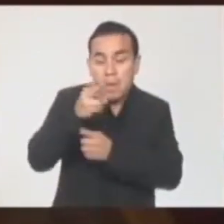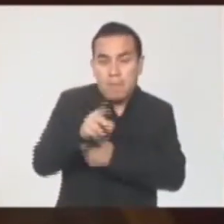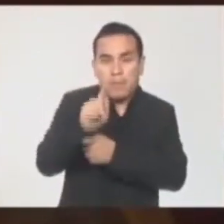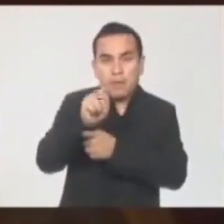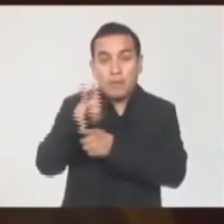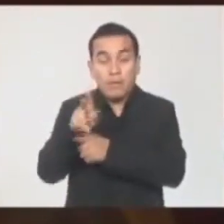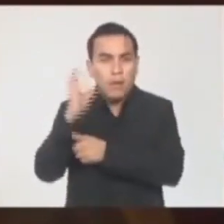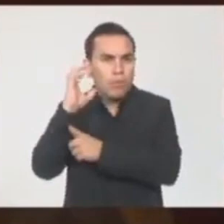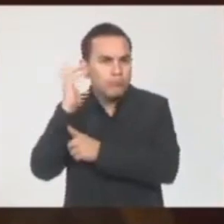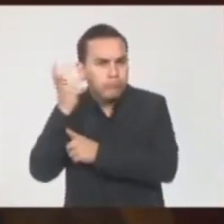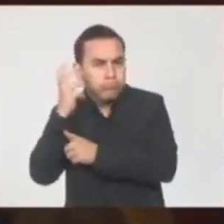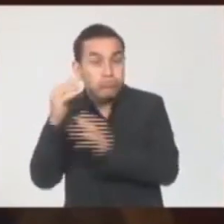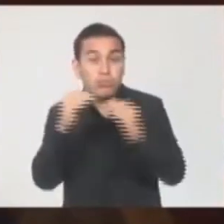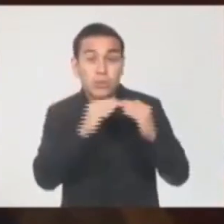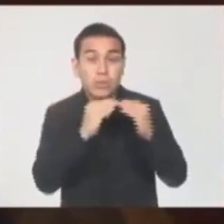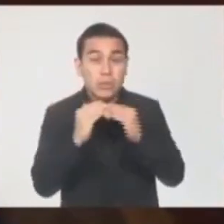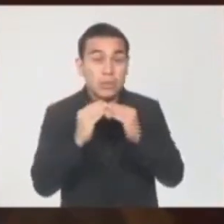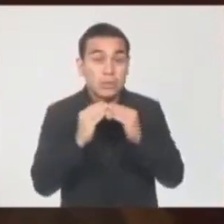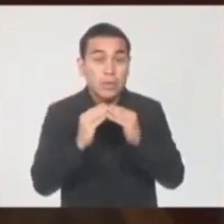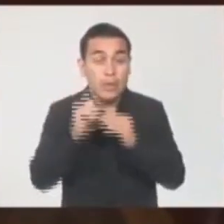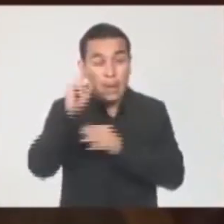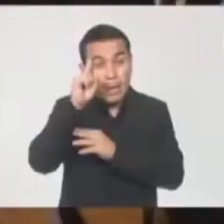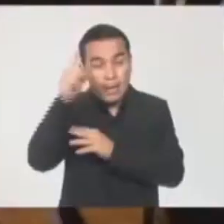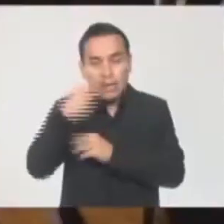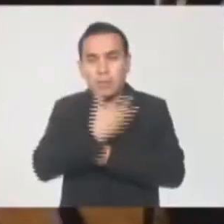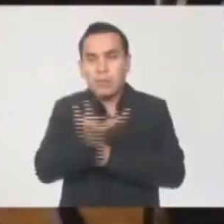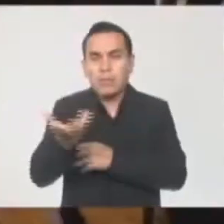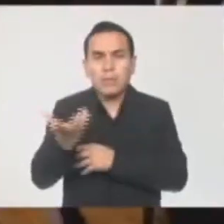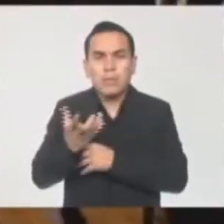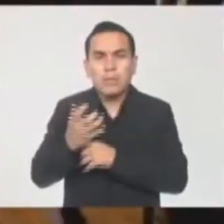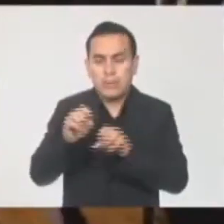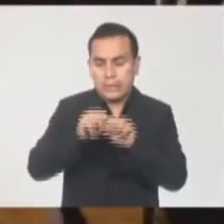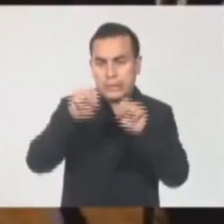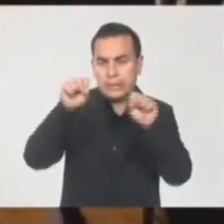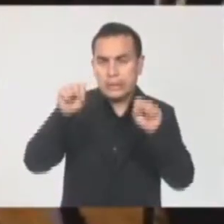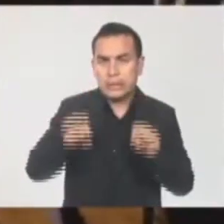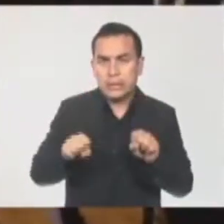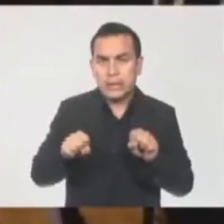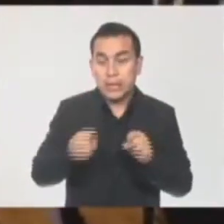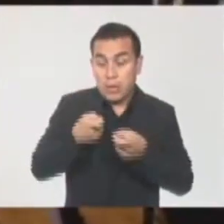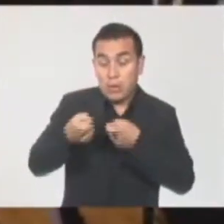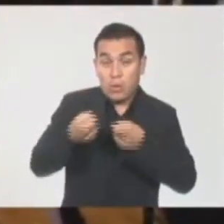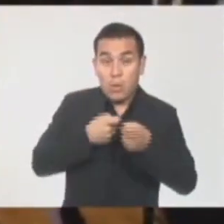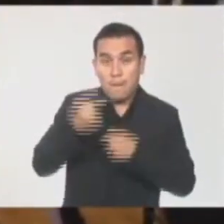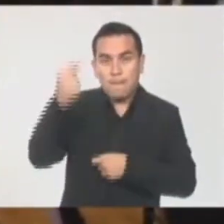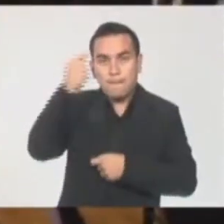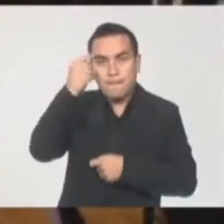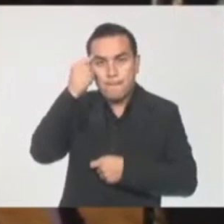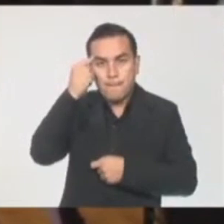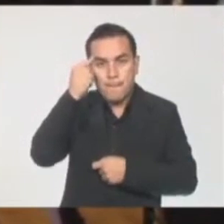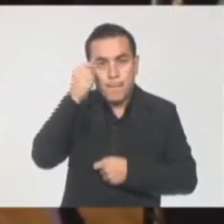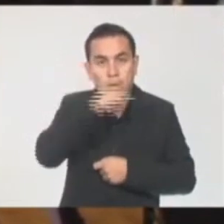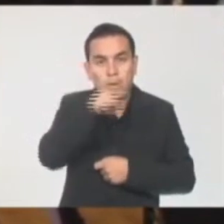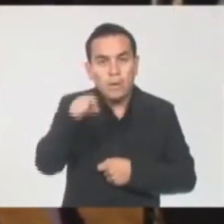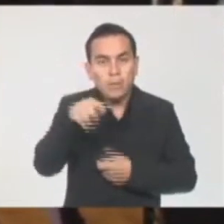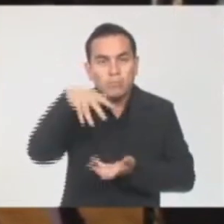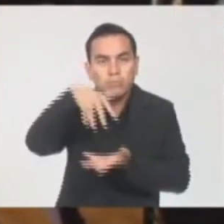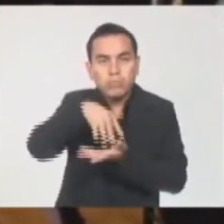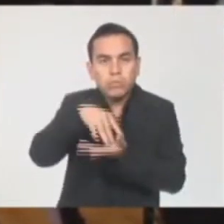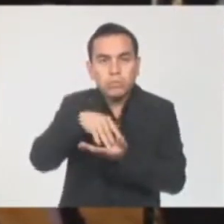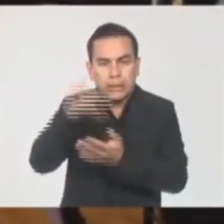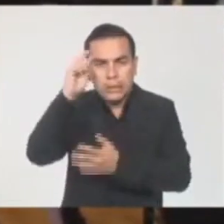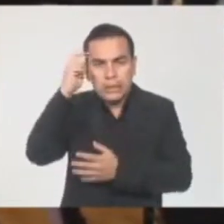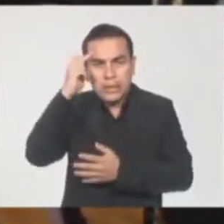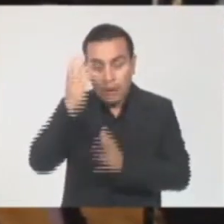el aparato ideológico, que aún domina parte de nuestra forma de pensar. Para poder tener un